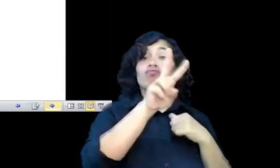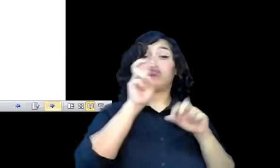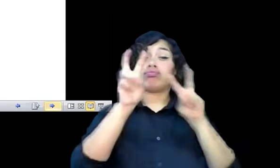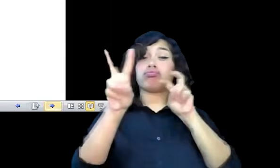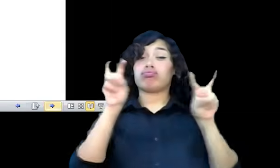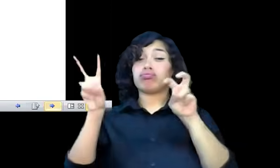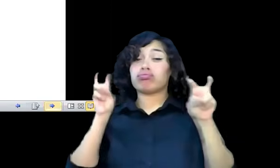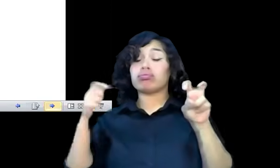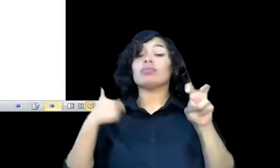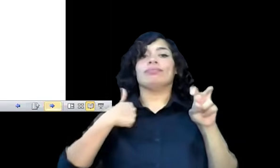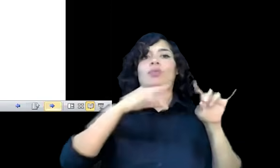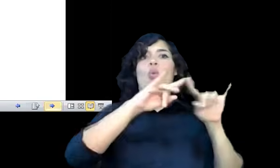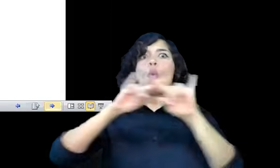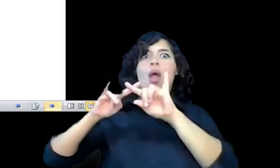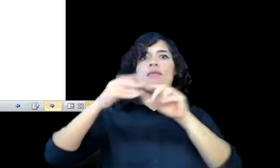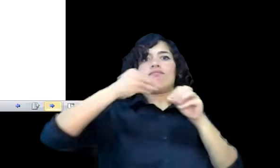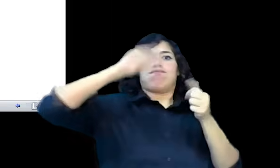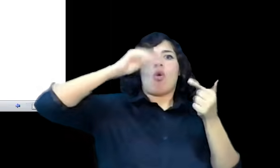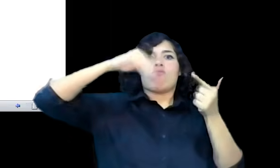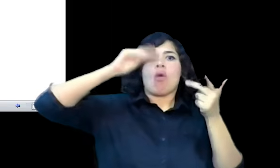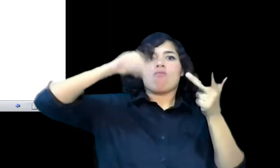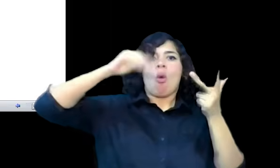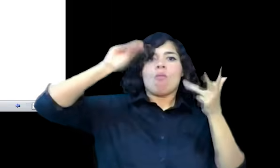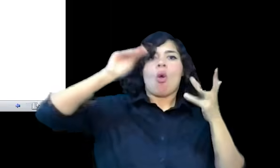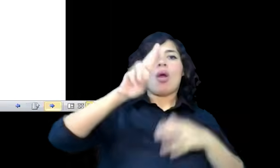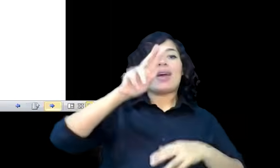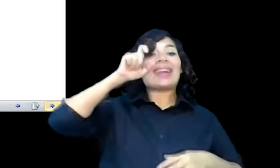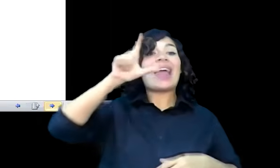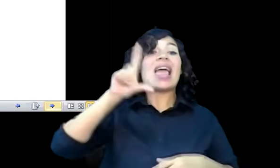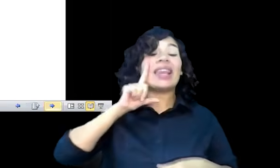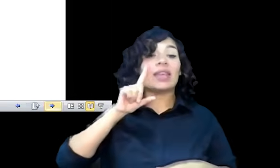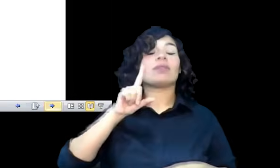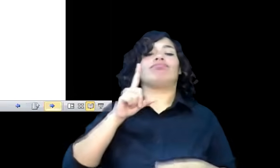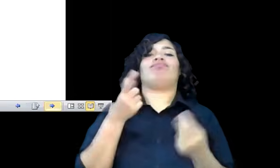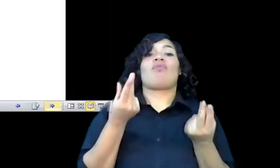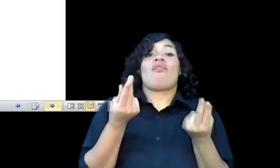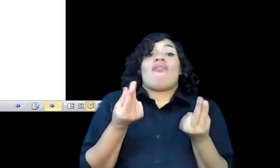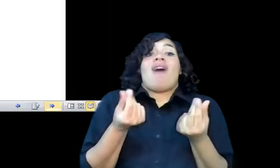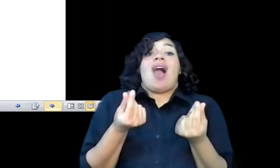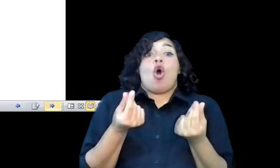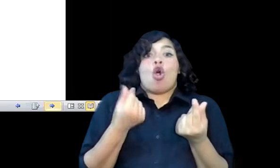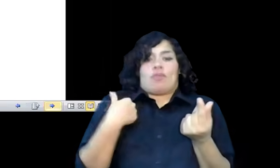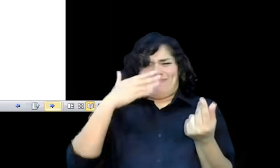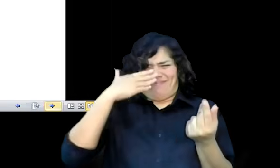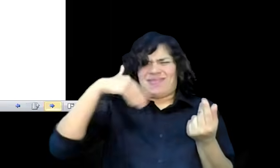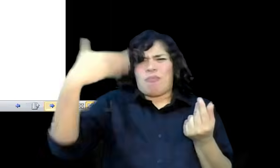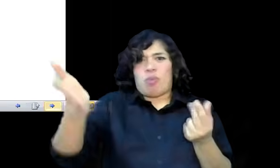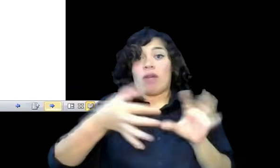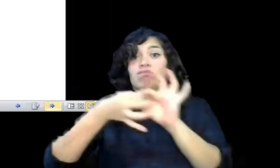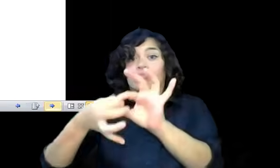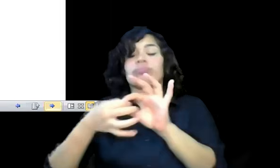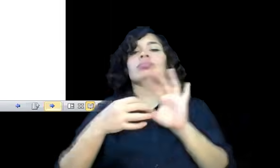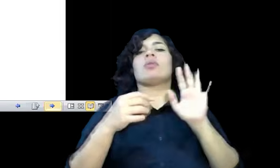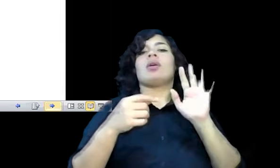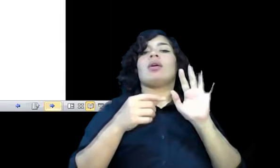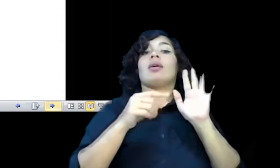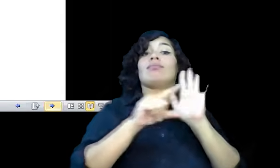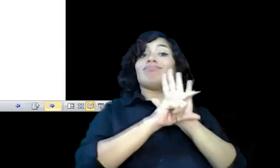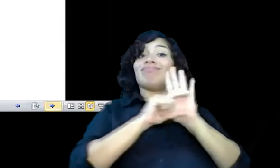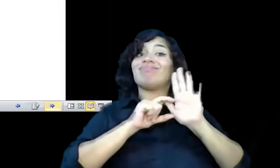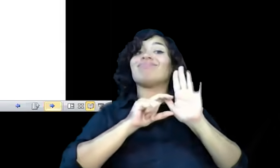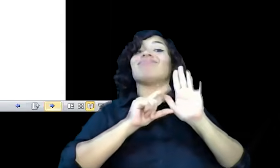el contrato al RELI, ¿sí? Que el valor valuado de acuerdo a lo que vamos a ver después, de acuerdo al artículo